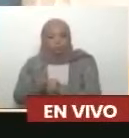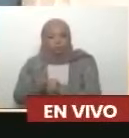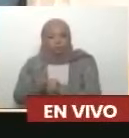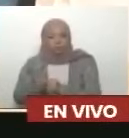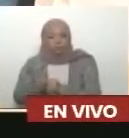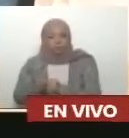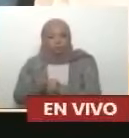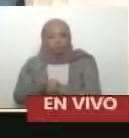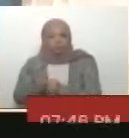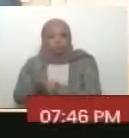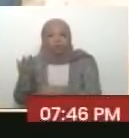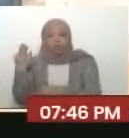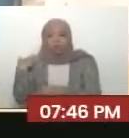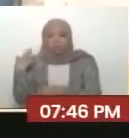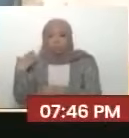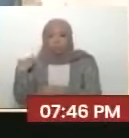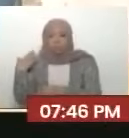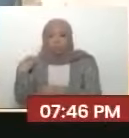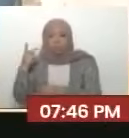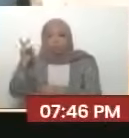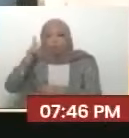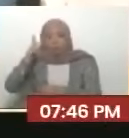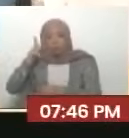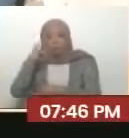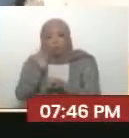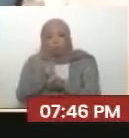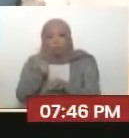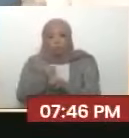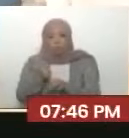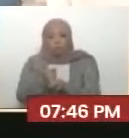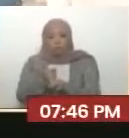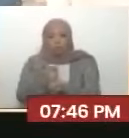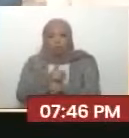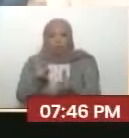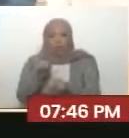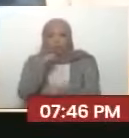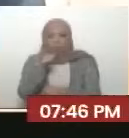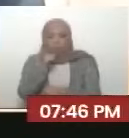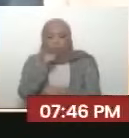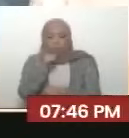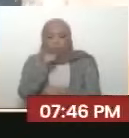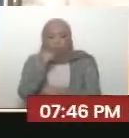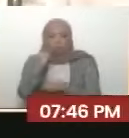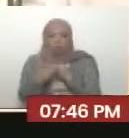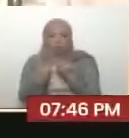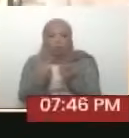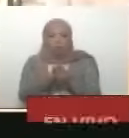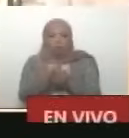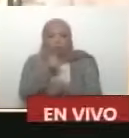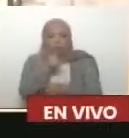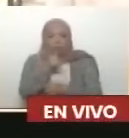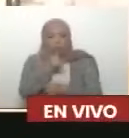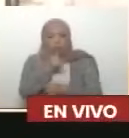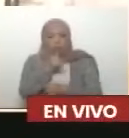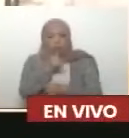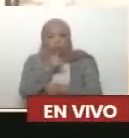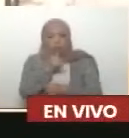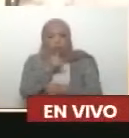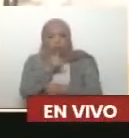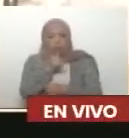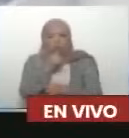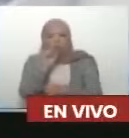Esos son las llamadas profecías autocumplidas. Querían que fuera así. Apostaban a que fuera